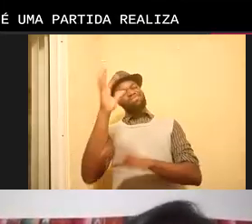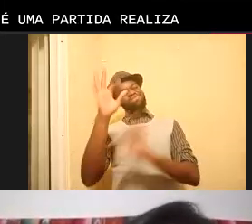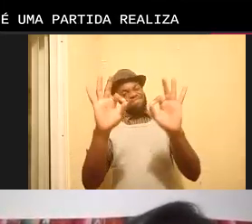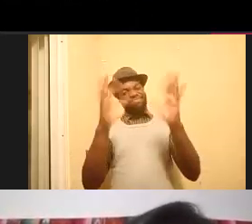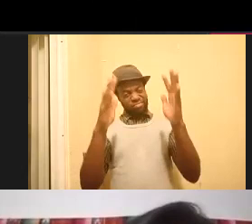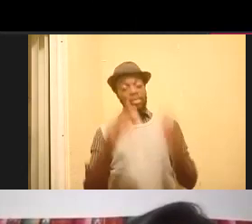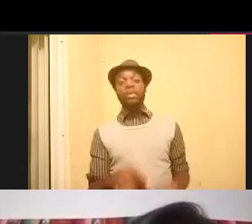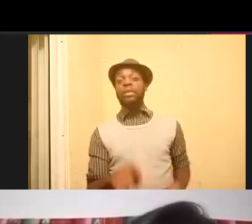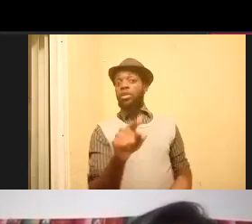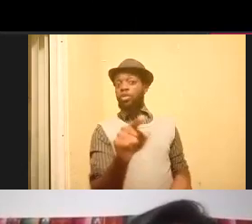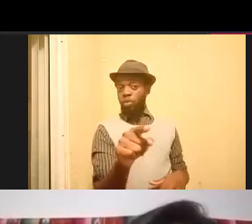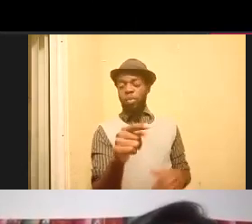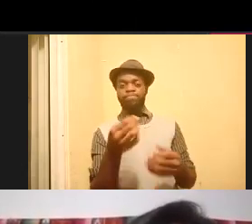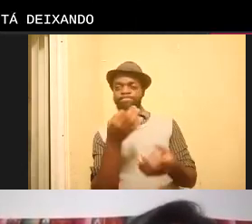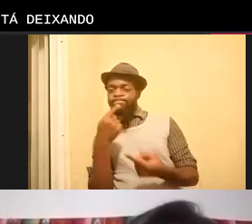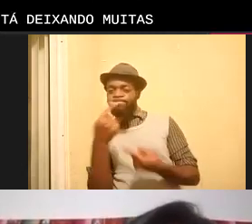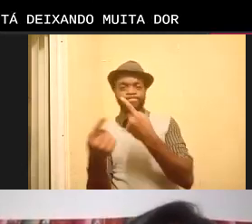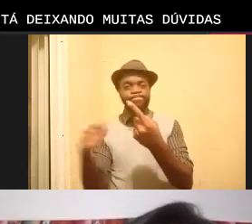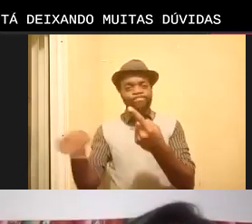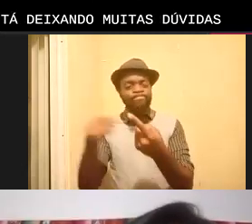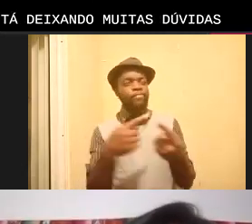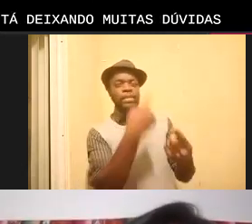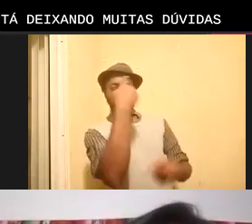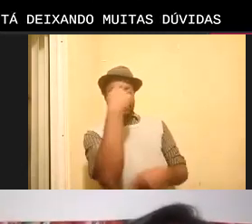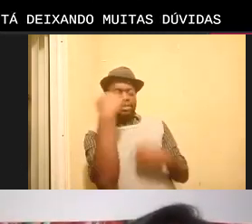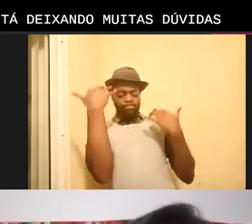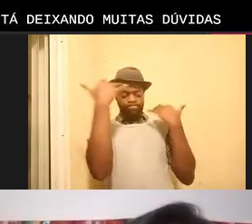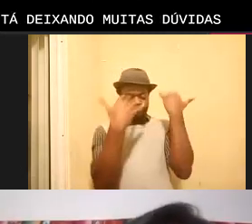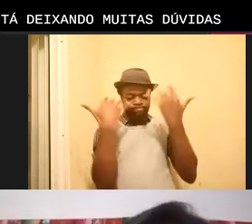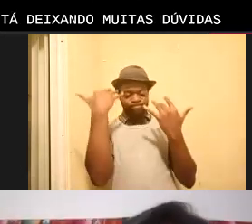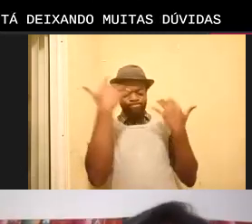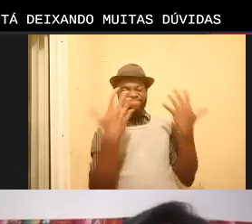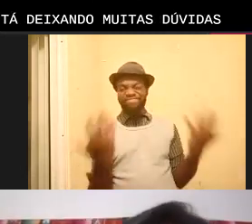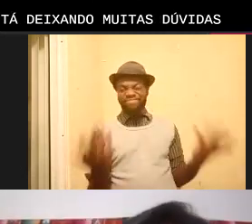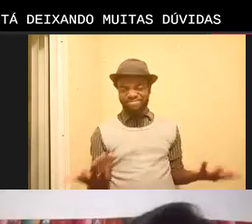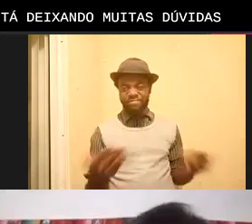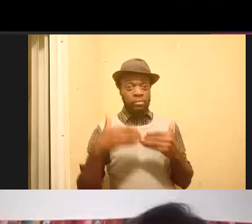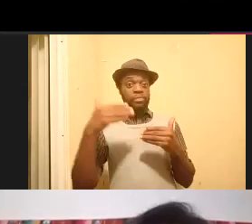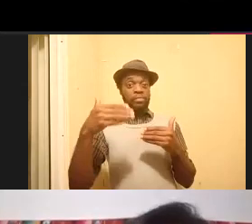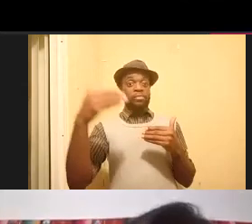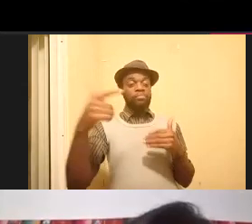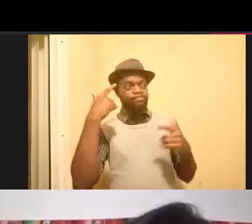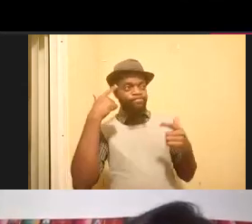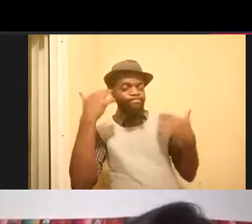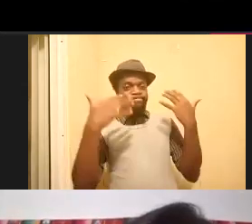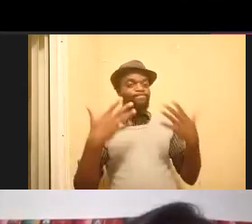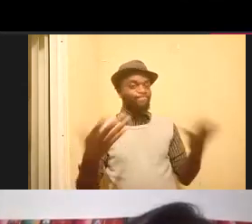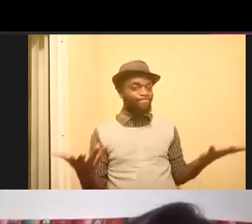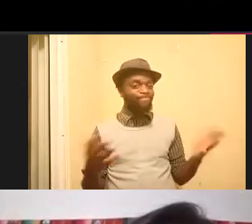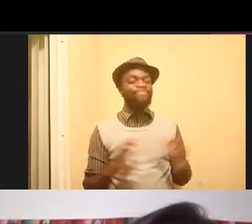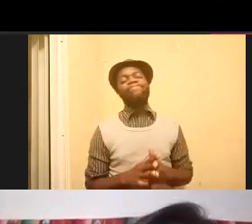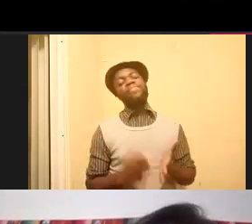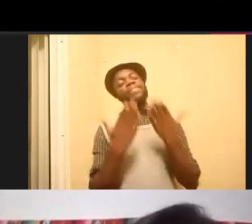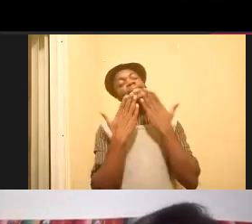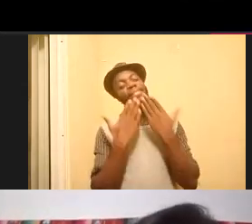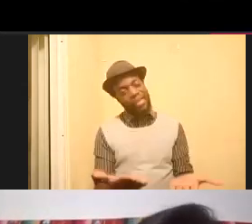muchas inquietudes que las iremos trabajando durante este tiempo. Reitero nuestros